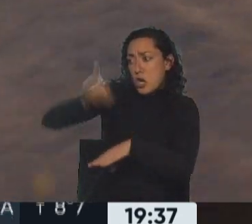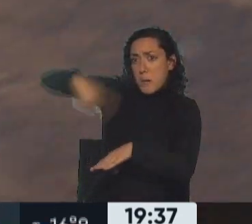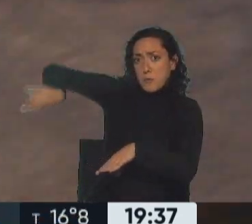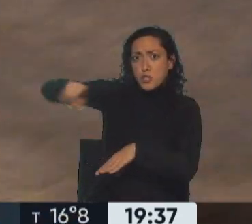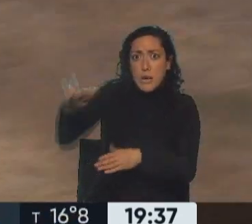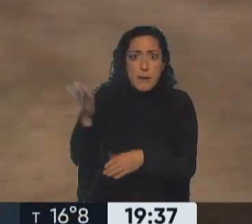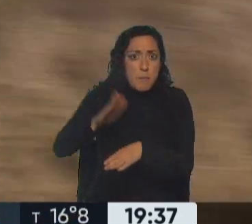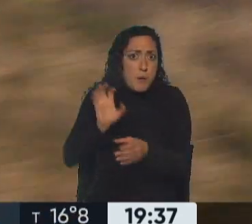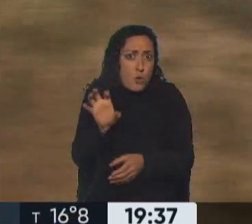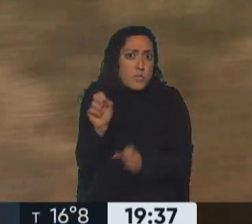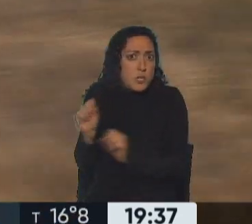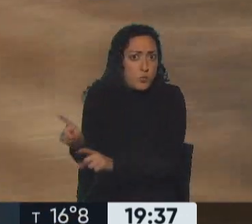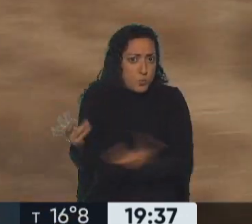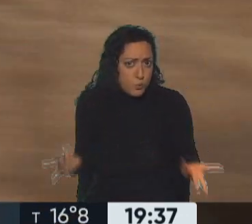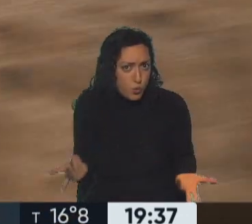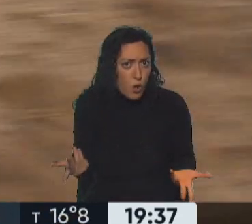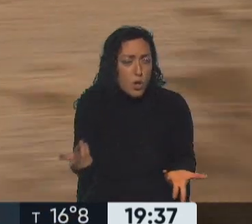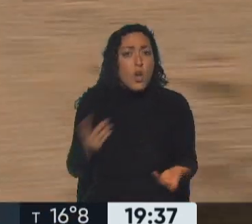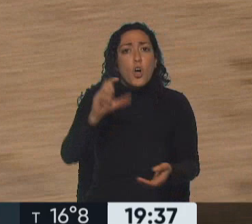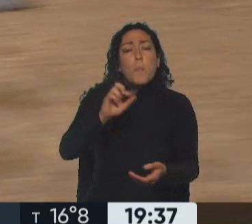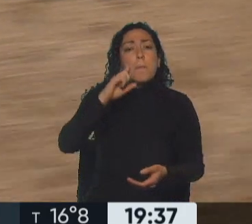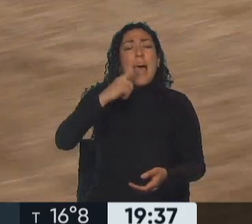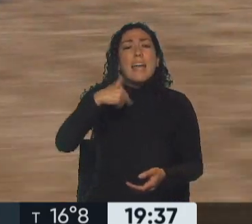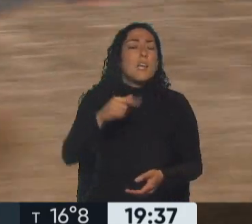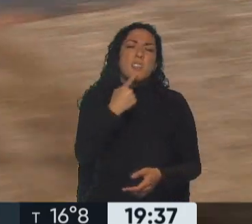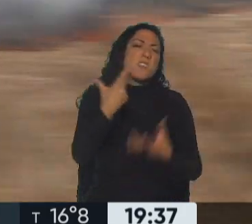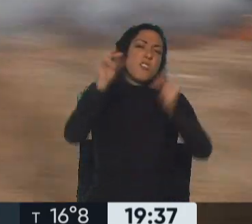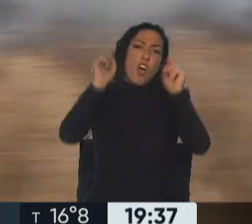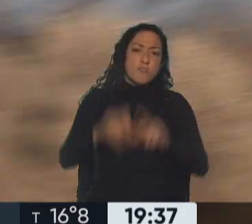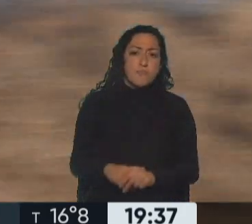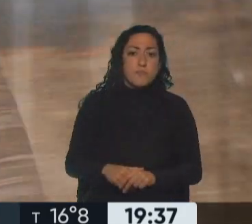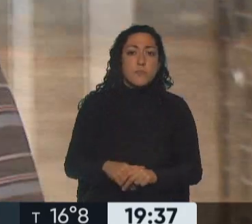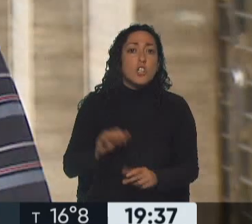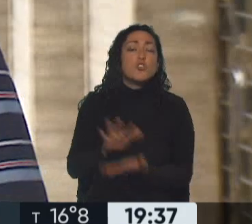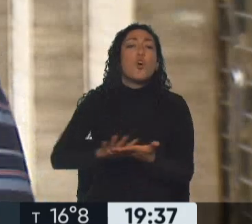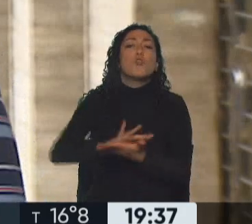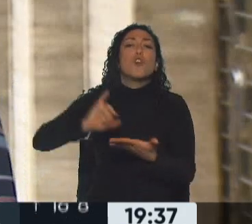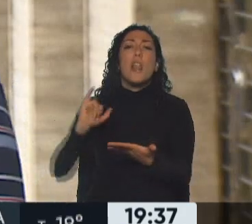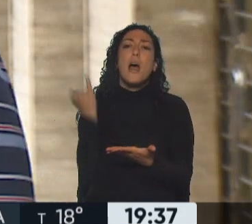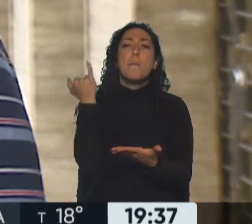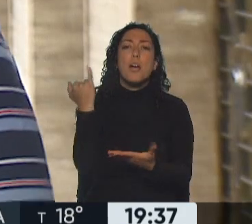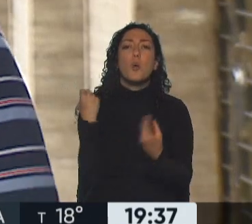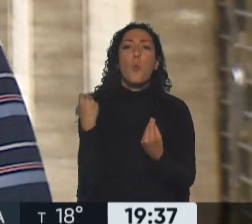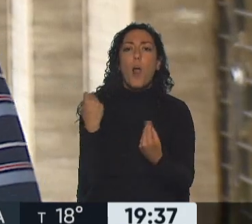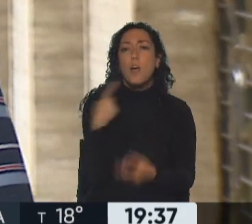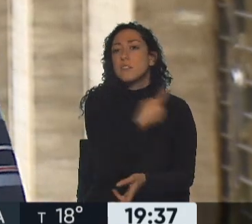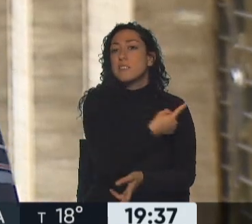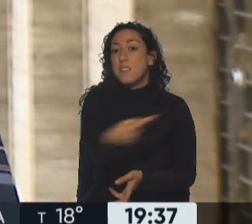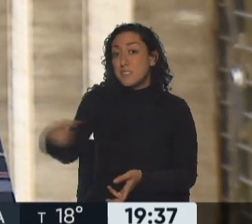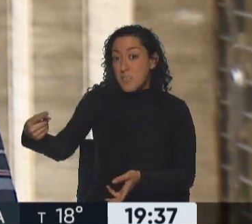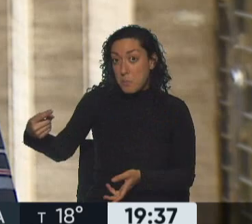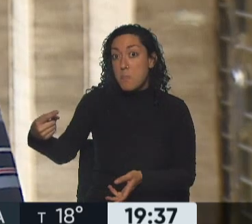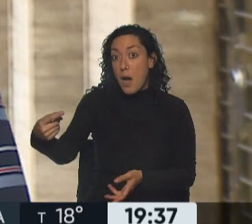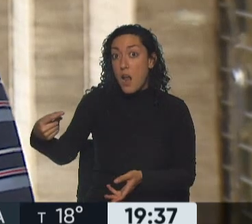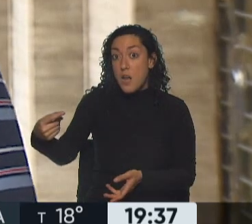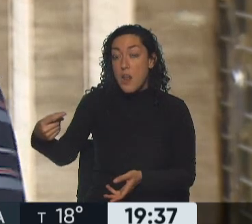en su provincia. Pero el juez Fopiani rechazó la petición. La mejor solución sería que esta semana se